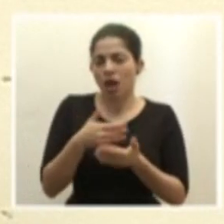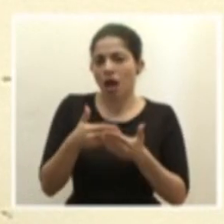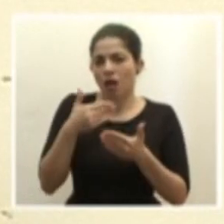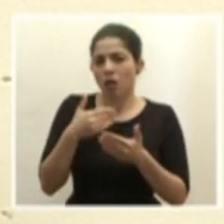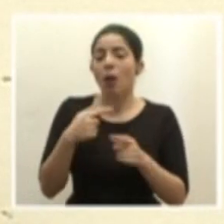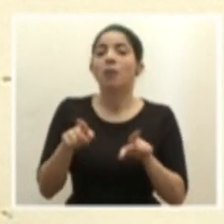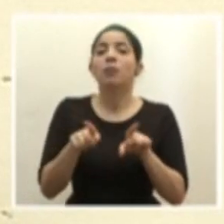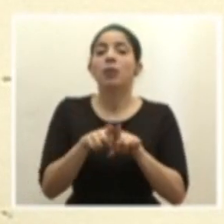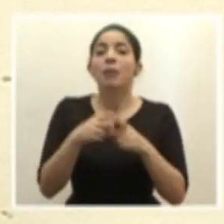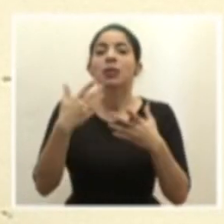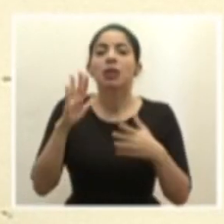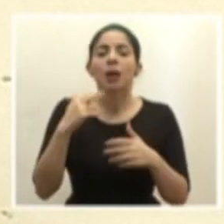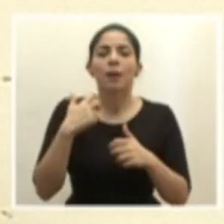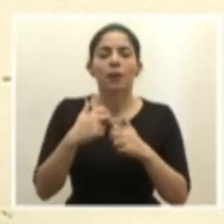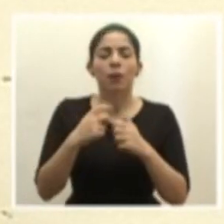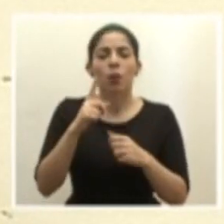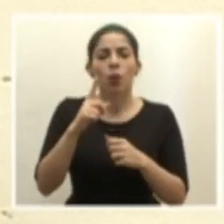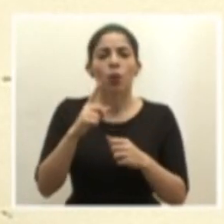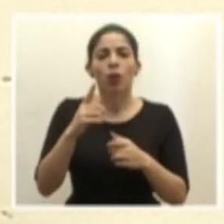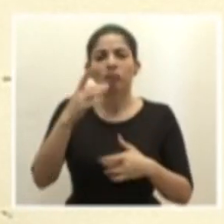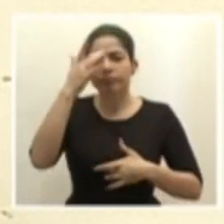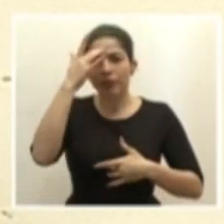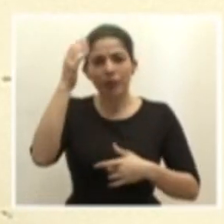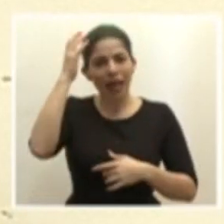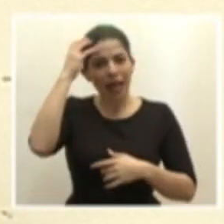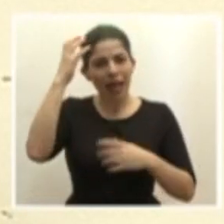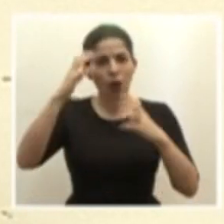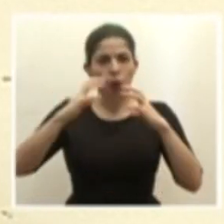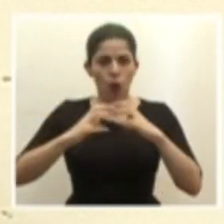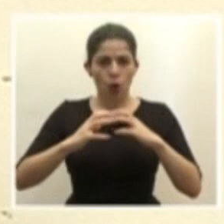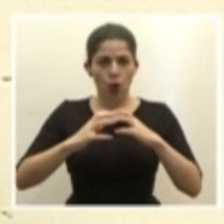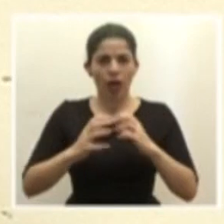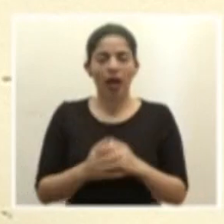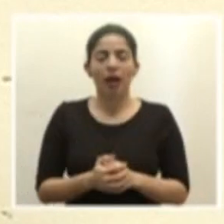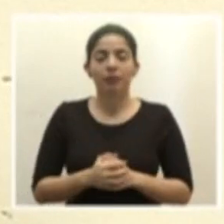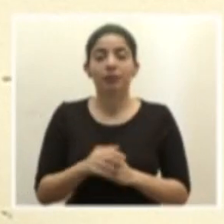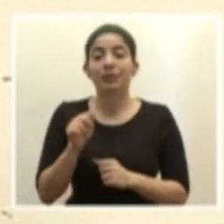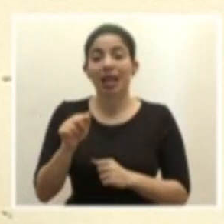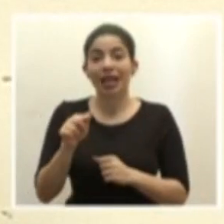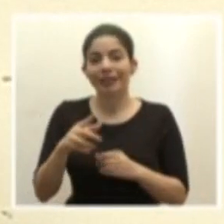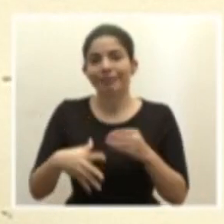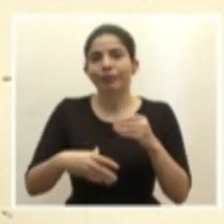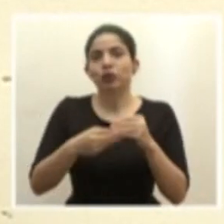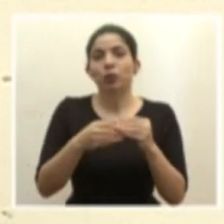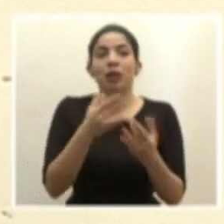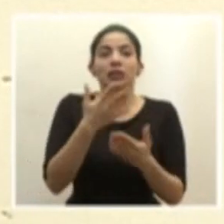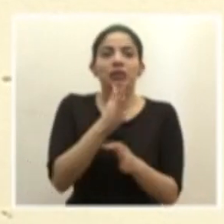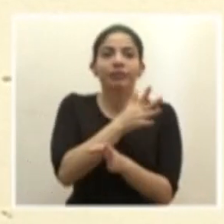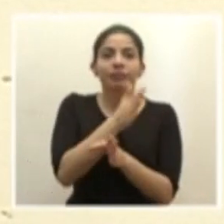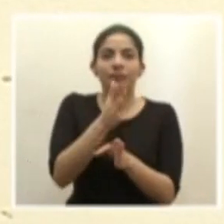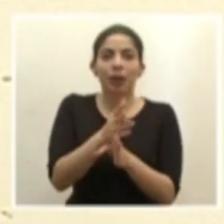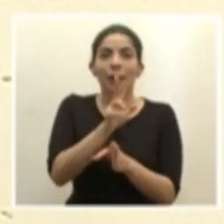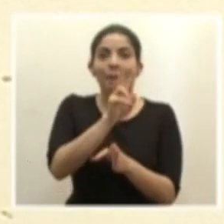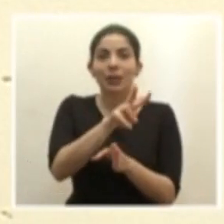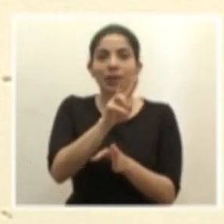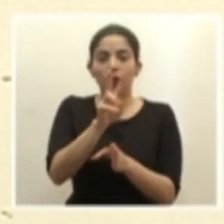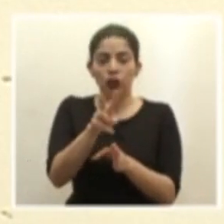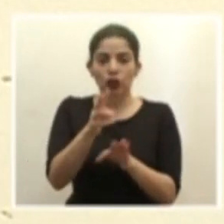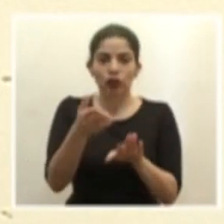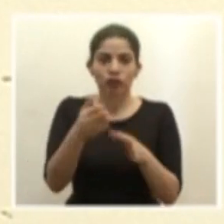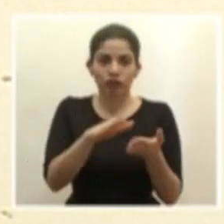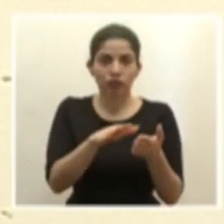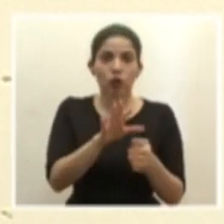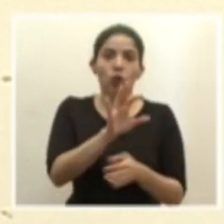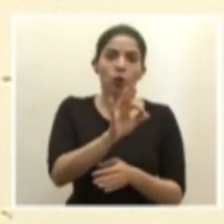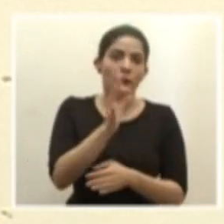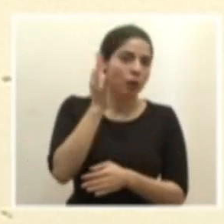un antecedente neurológico. Y como ya indicábamos, se suma a los 22 lamentables fallecimientos ya registrados, que son